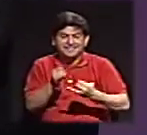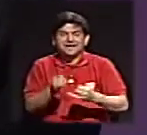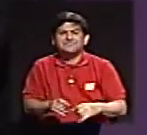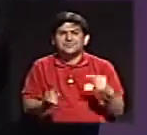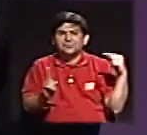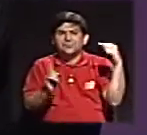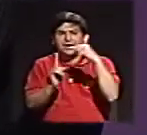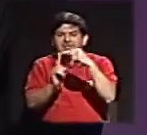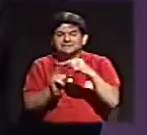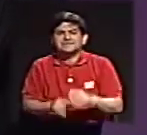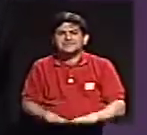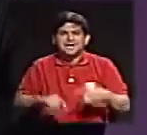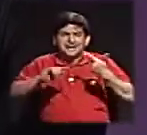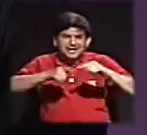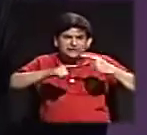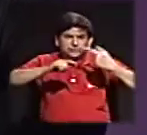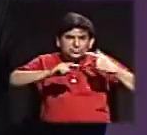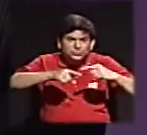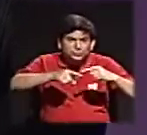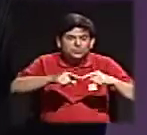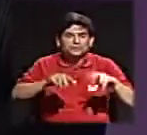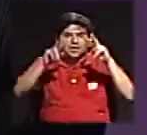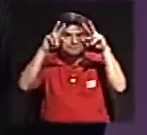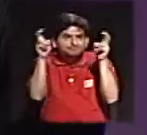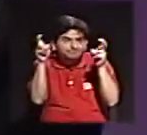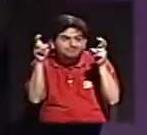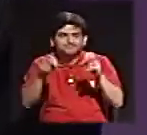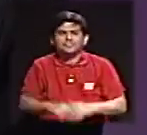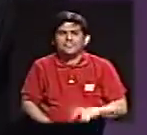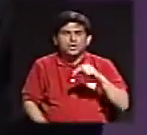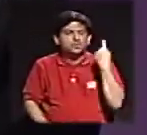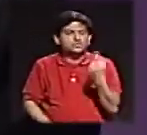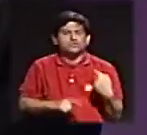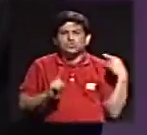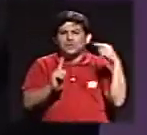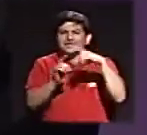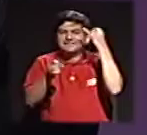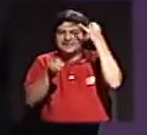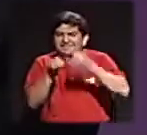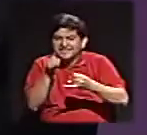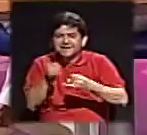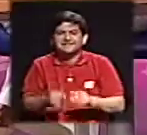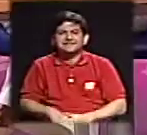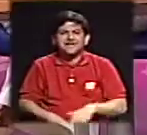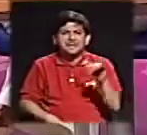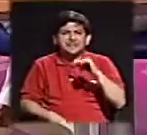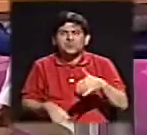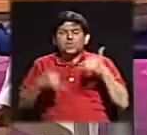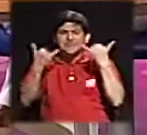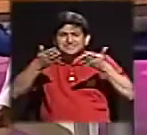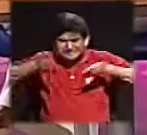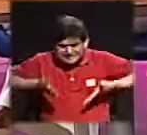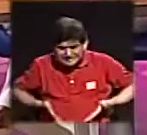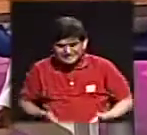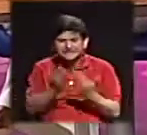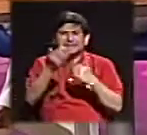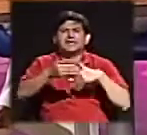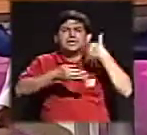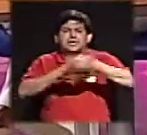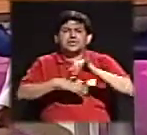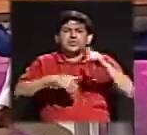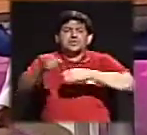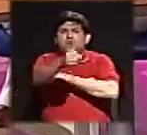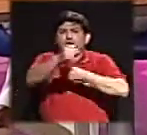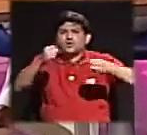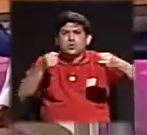sido catalogado como tortura, no solo se les obliga a llegar a término, sino que se les obliga muchas veces a parir y luego a estar en la